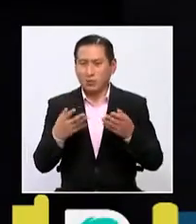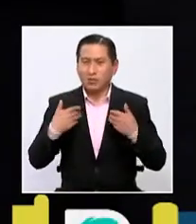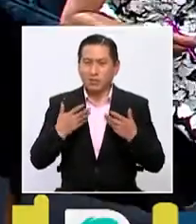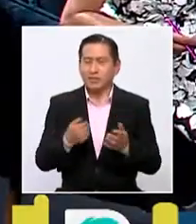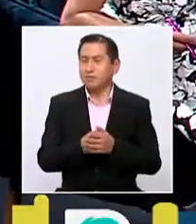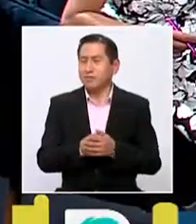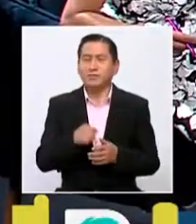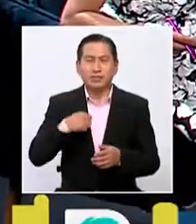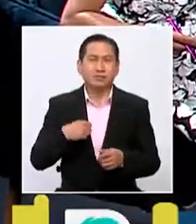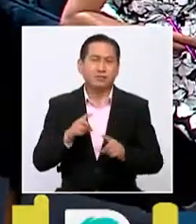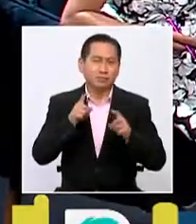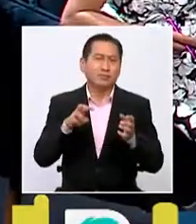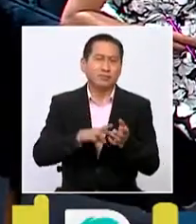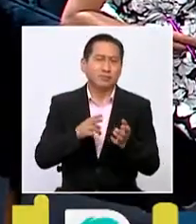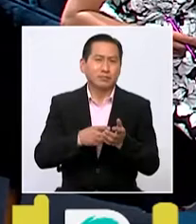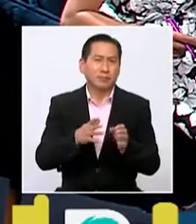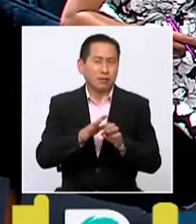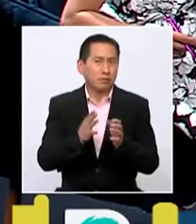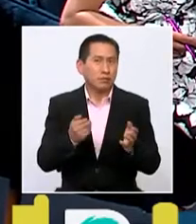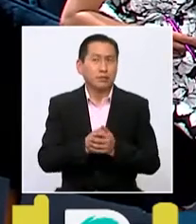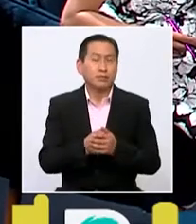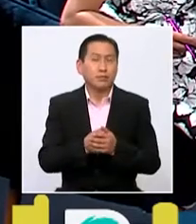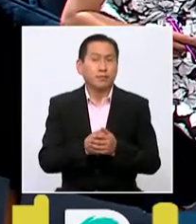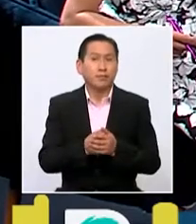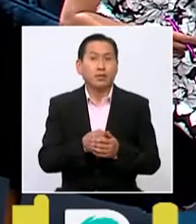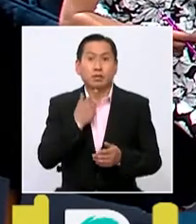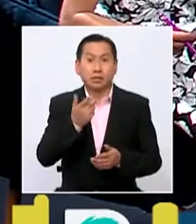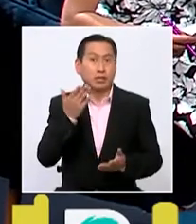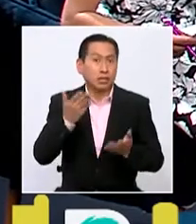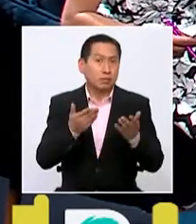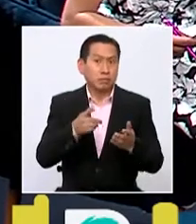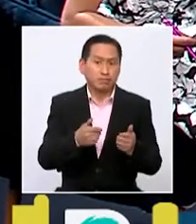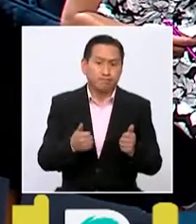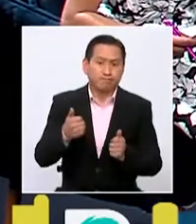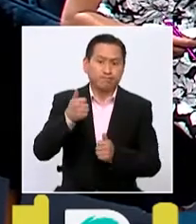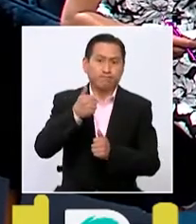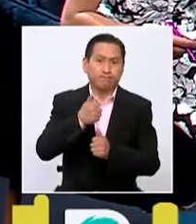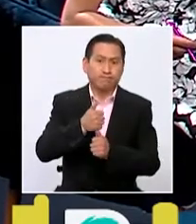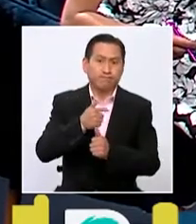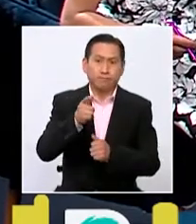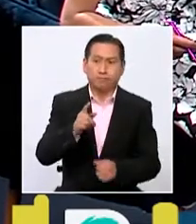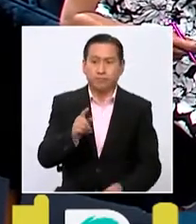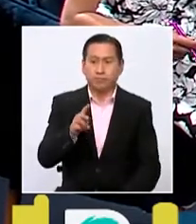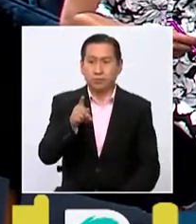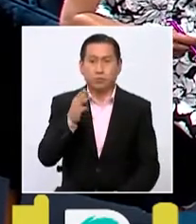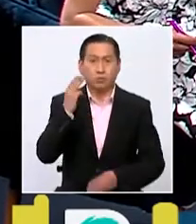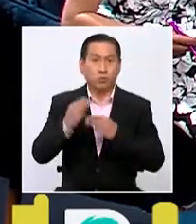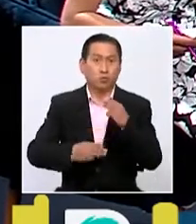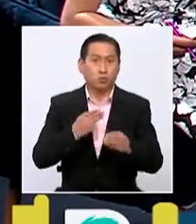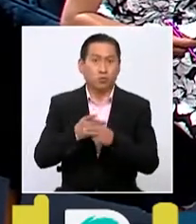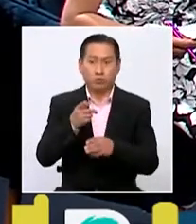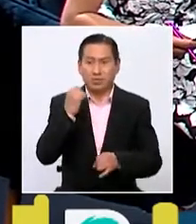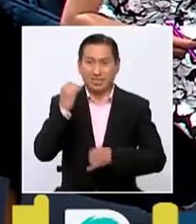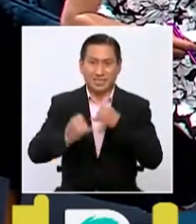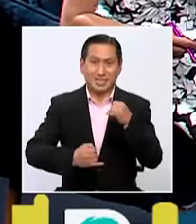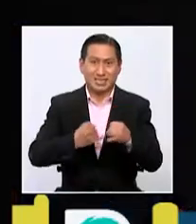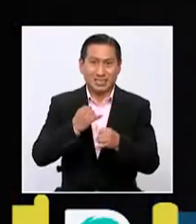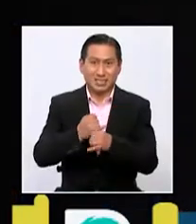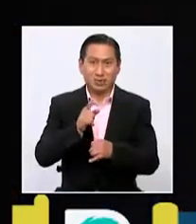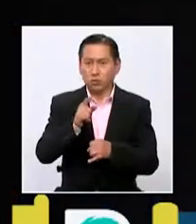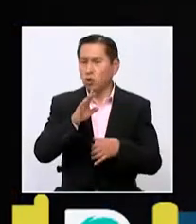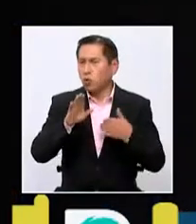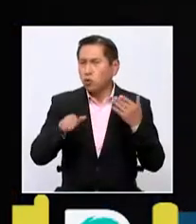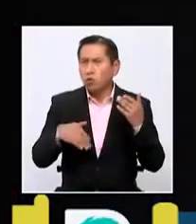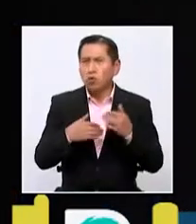varios ejes. Sí, te preguntaba esto porque en algún momento decías, bueno, a la cabeza de Telemundo Internacional, de Telemundo Global Studio y de todo lo